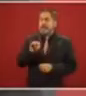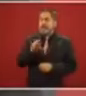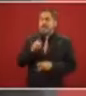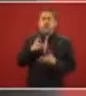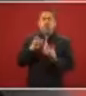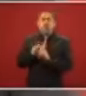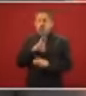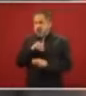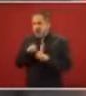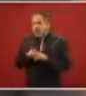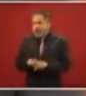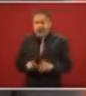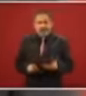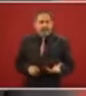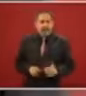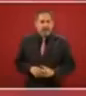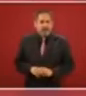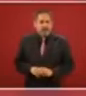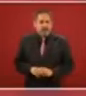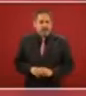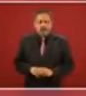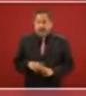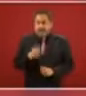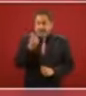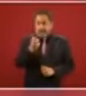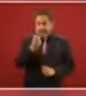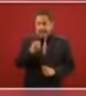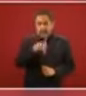Pero ese es el asunto,